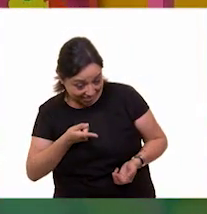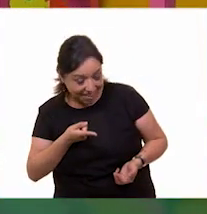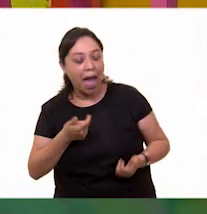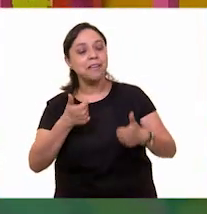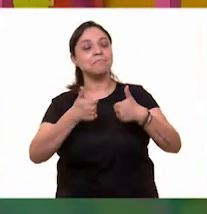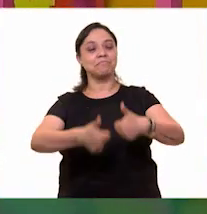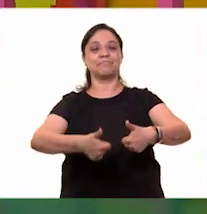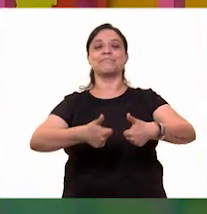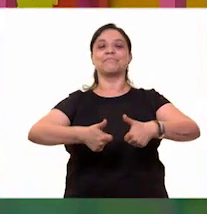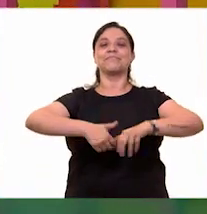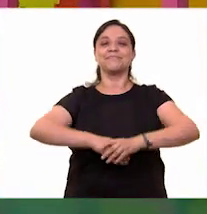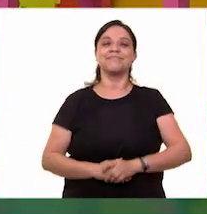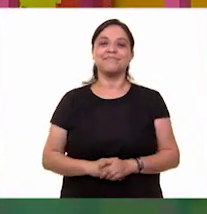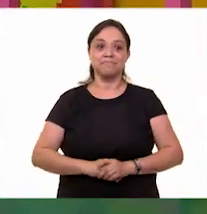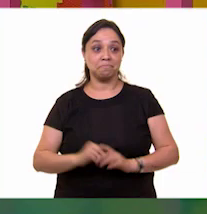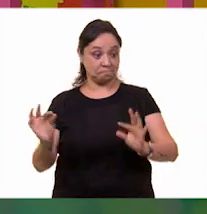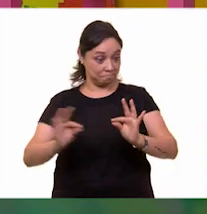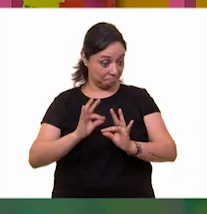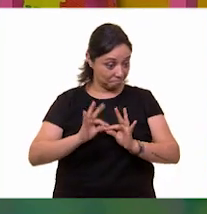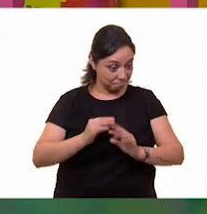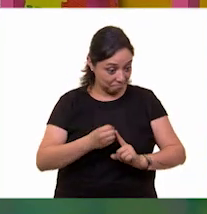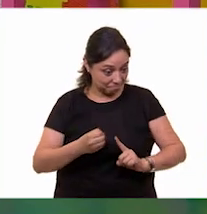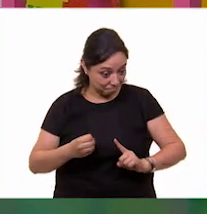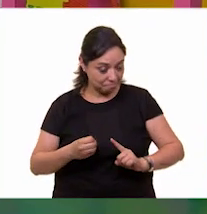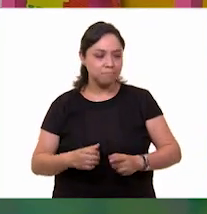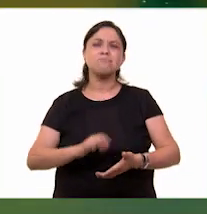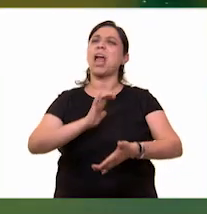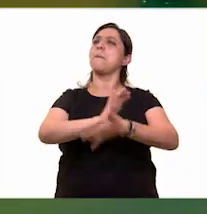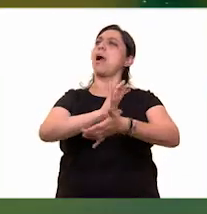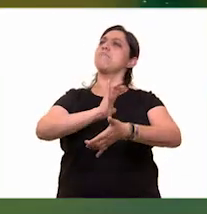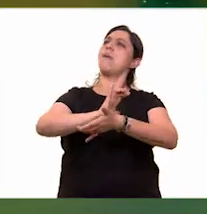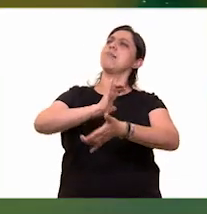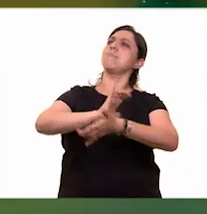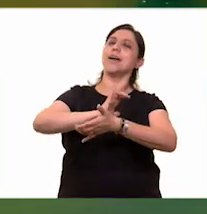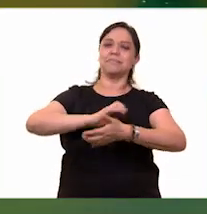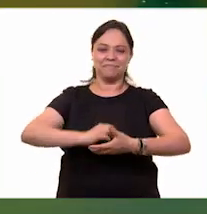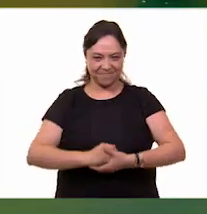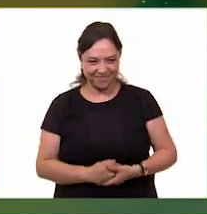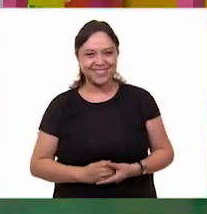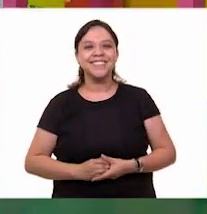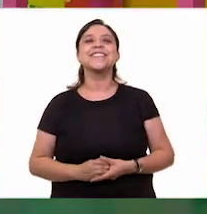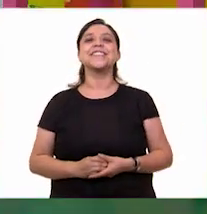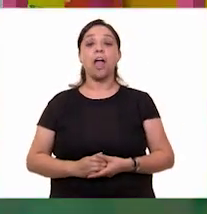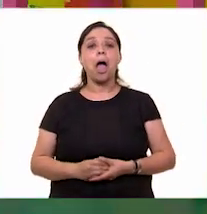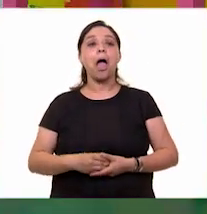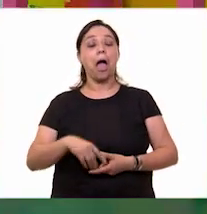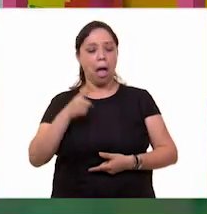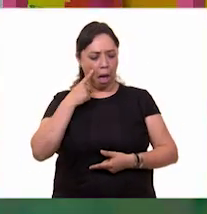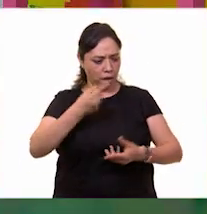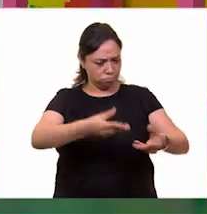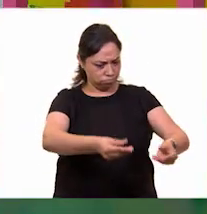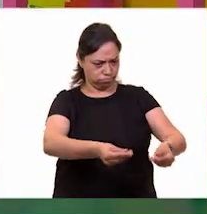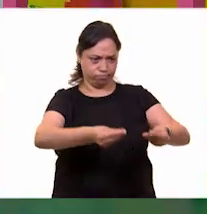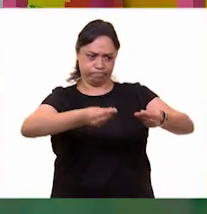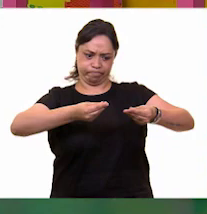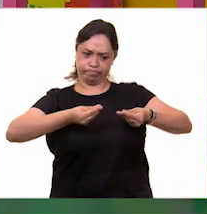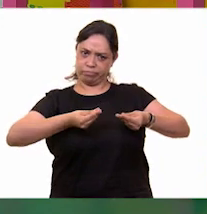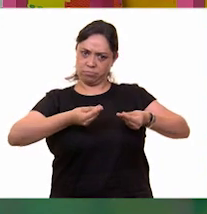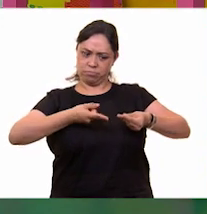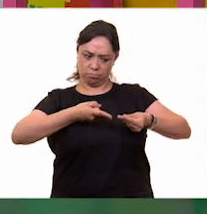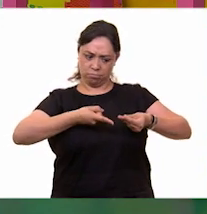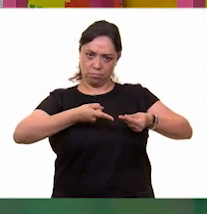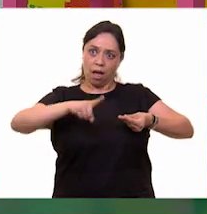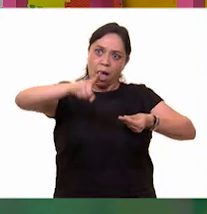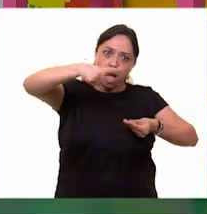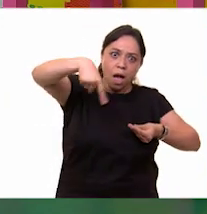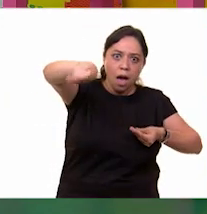perfecto. Oye, ¿todo en orden? Muy bien, qué bueno. Está muy bien. Ah, veo que ya nos traes algunos de los trabajos de